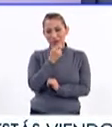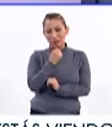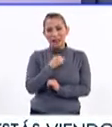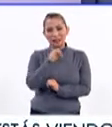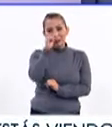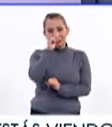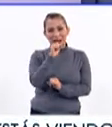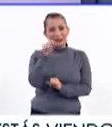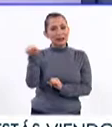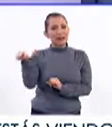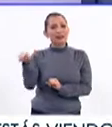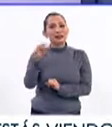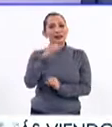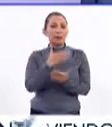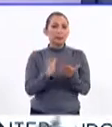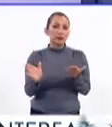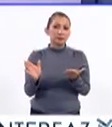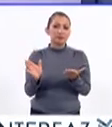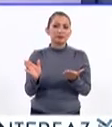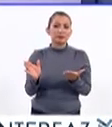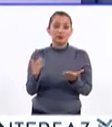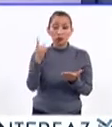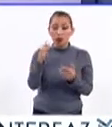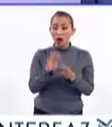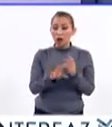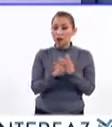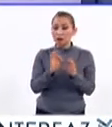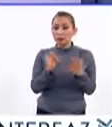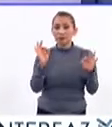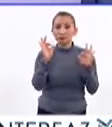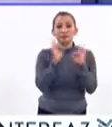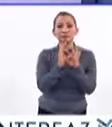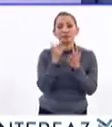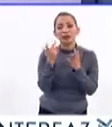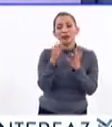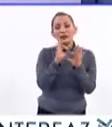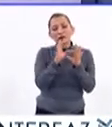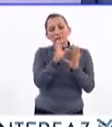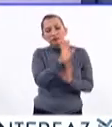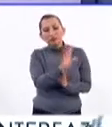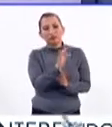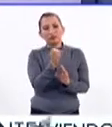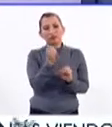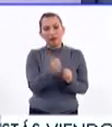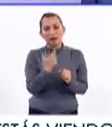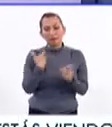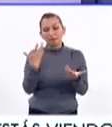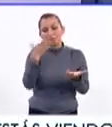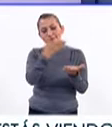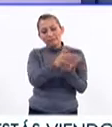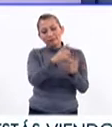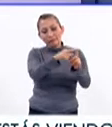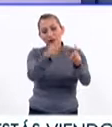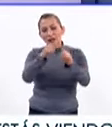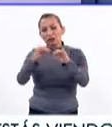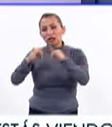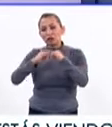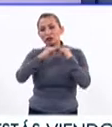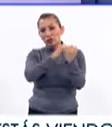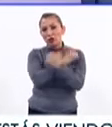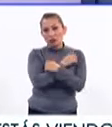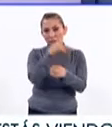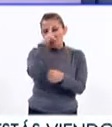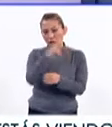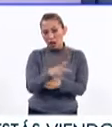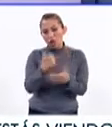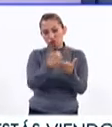del secretario de Relaciones Exteriores, y por supuesto algo esencial es ese mecanismo que seguramente involucrará a las diversas instituciones educativas